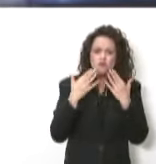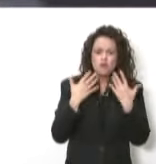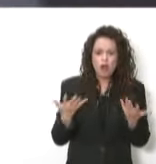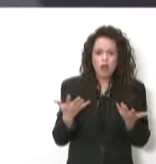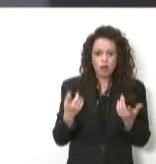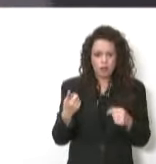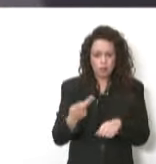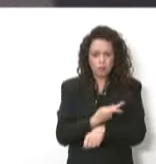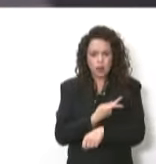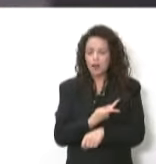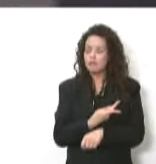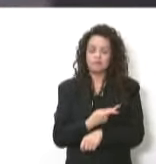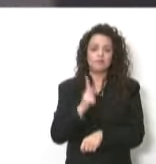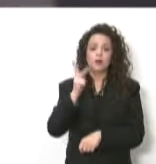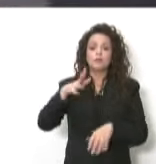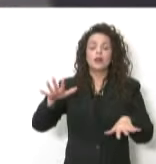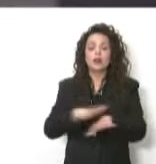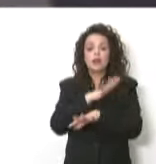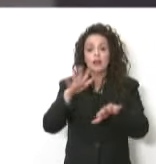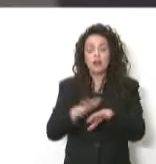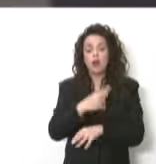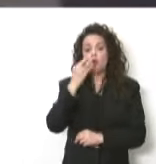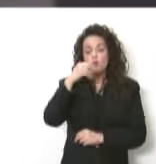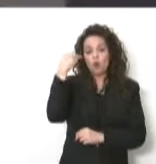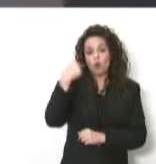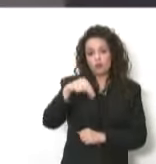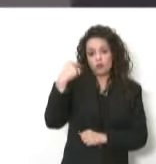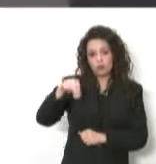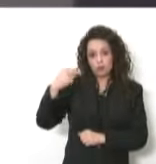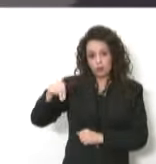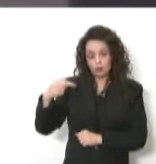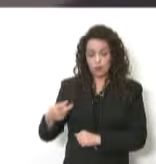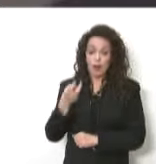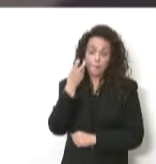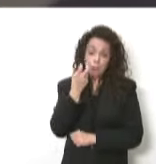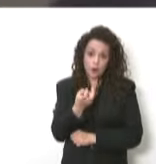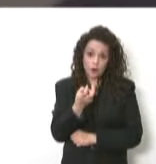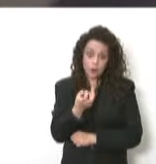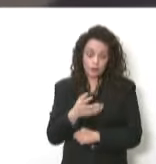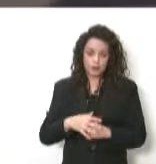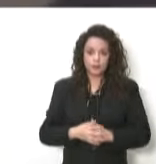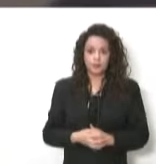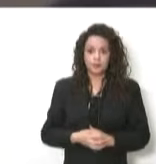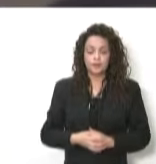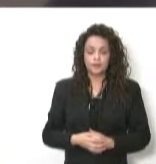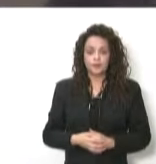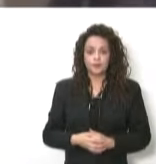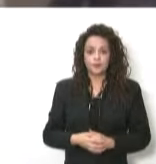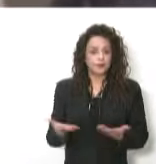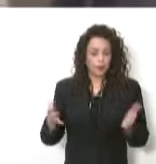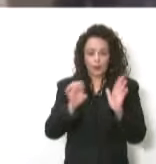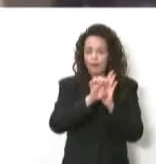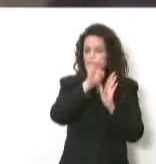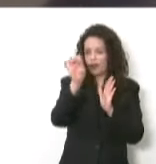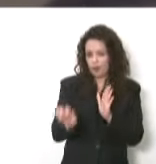cambios de nombre y de denominaciones en ese sentido. Y, por ejemplo,